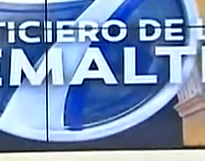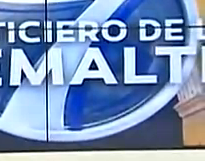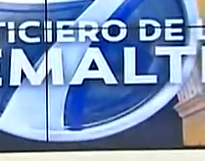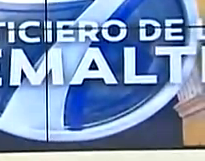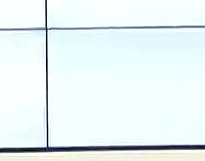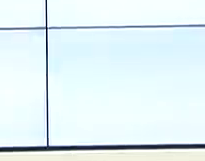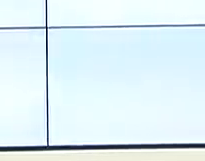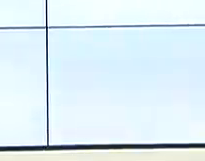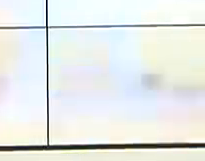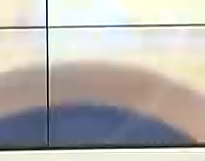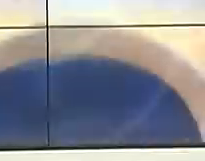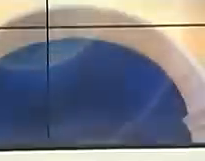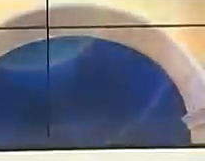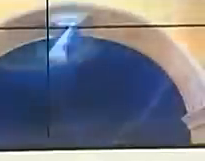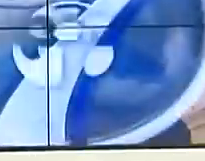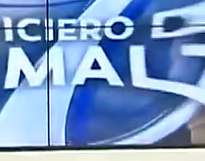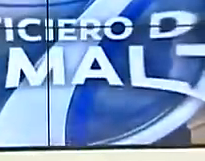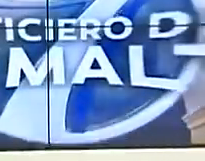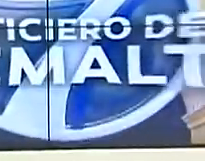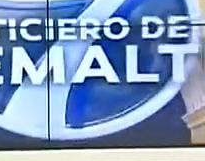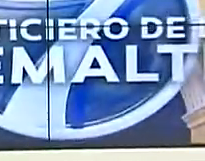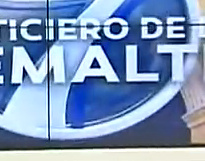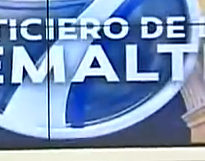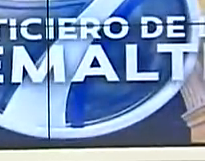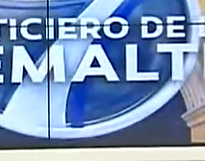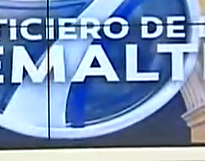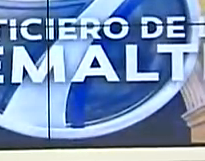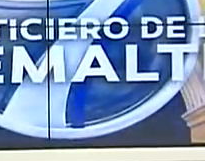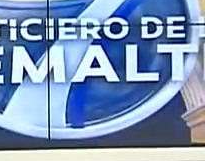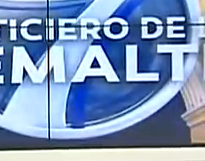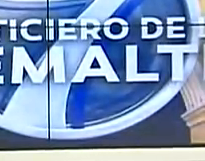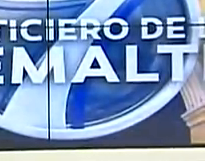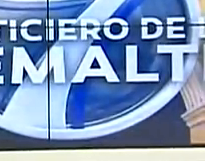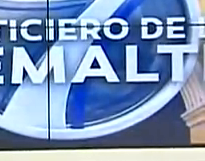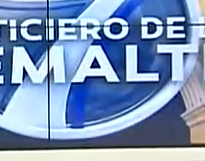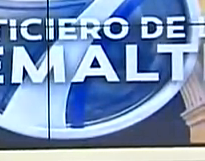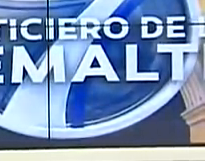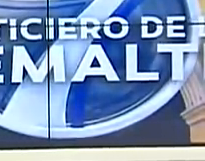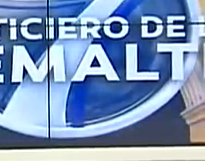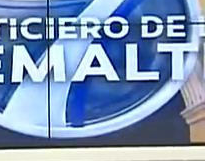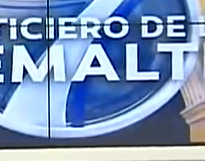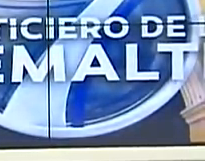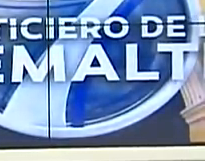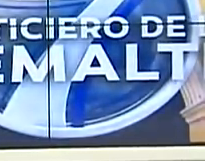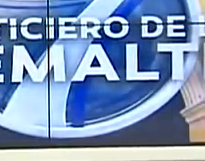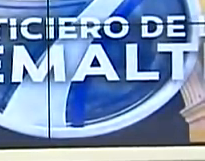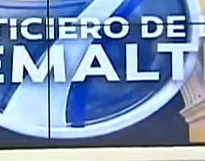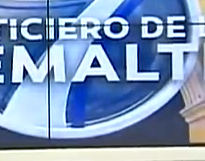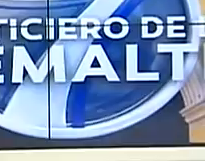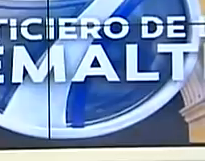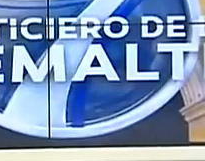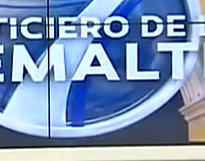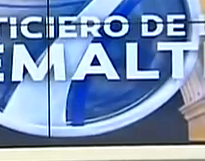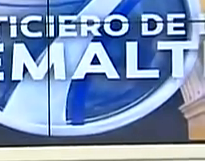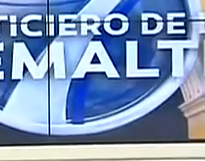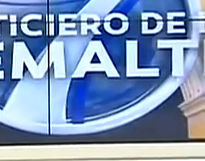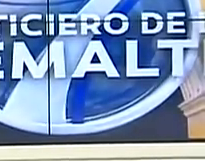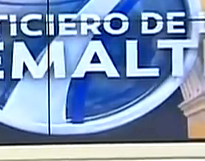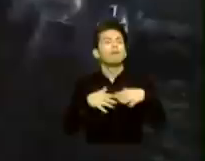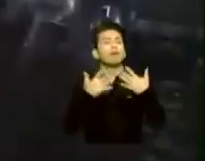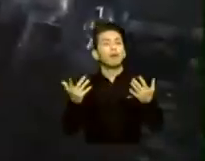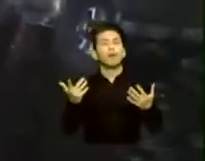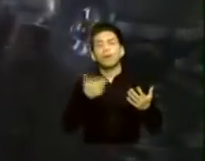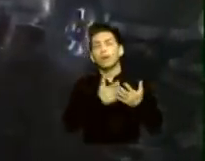si el bebé ya fue entregado a los padres de familia, quienes lamentablemente sufrieron esta pérdida, pero además, ¿cuál fue el destino